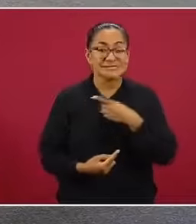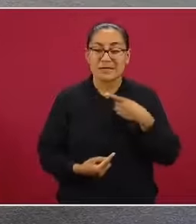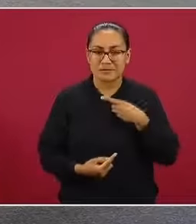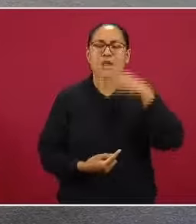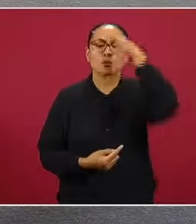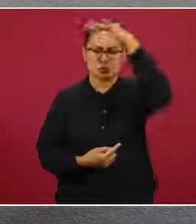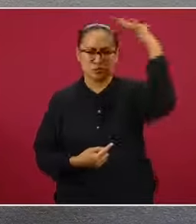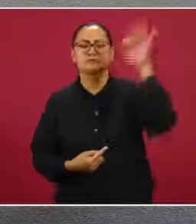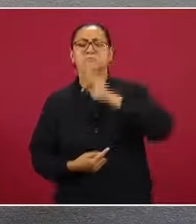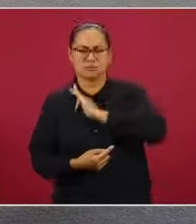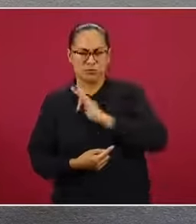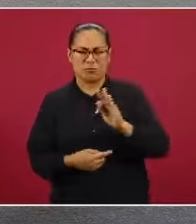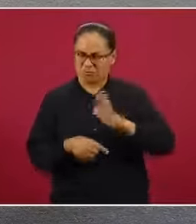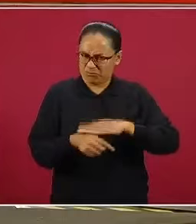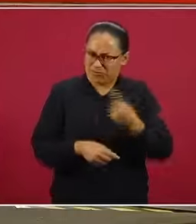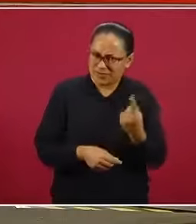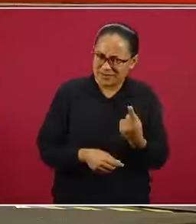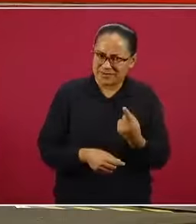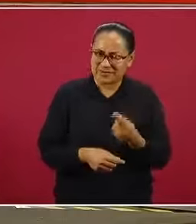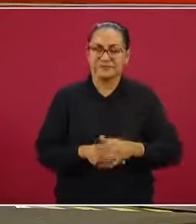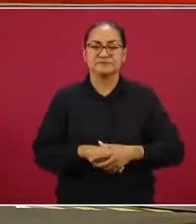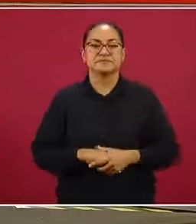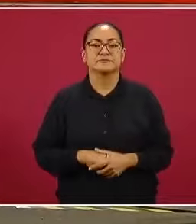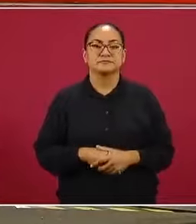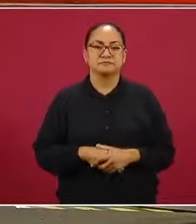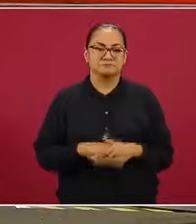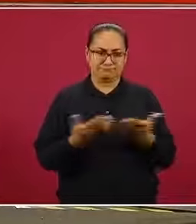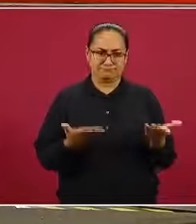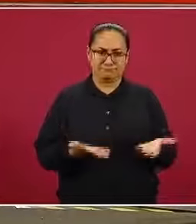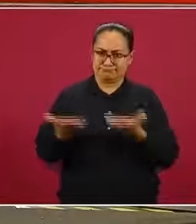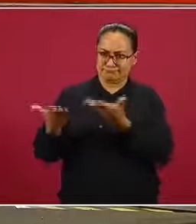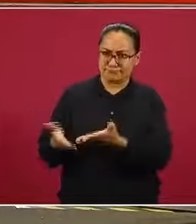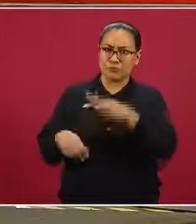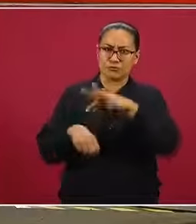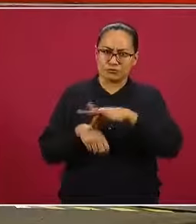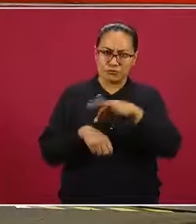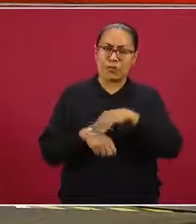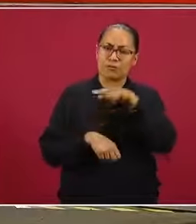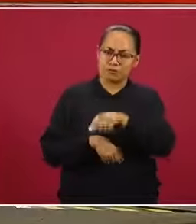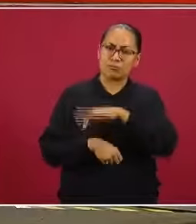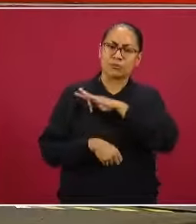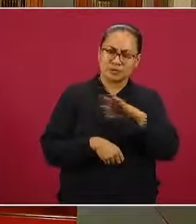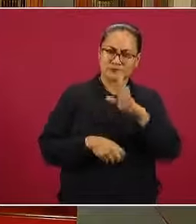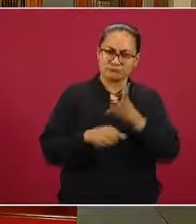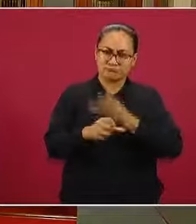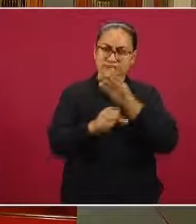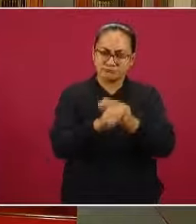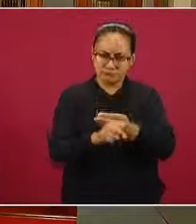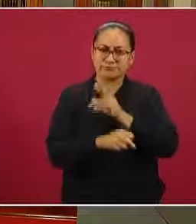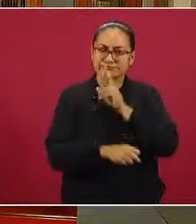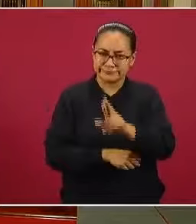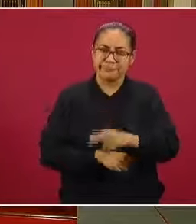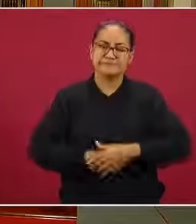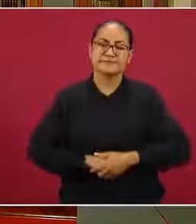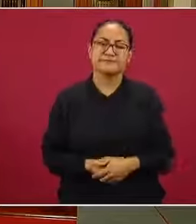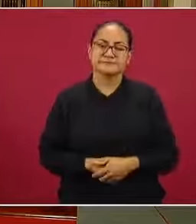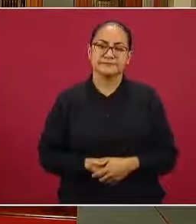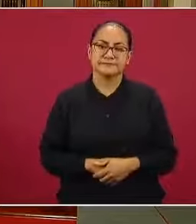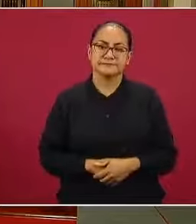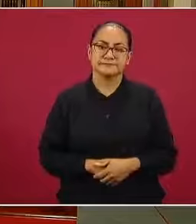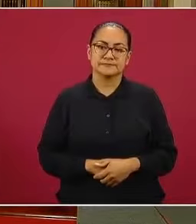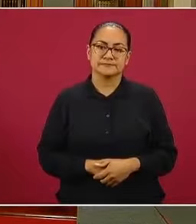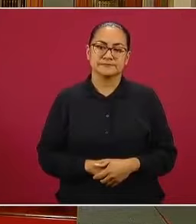hay varios componentes y dado que el doctor López Ridaura está aquí presente y es un especialista, le pido si lo contesta, por favor. Sí, muchas gracias. Creo que con